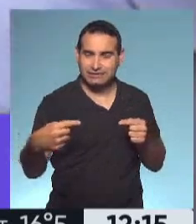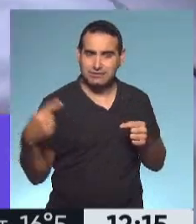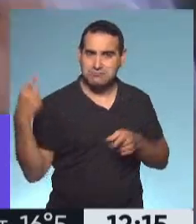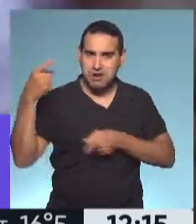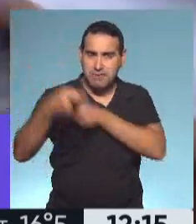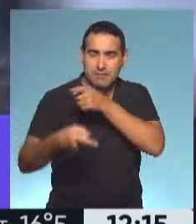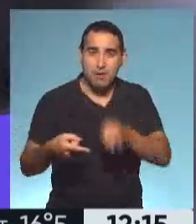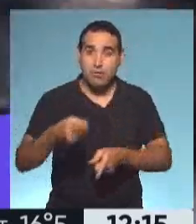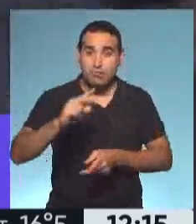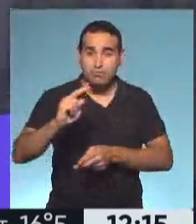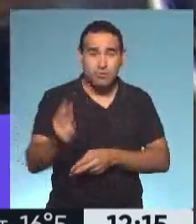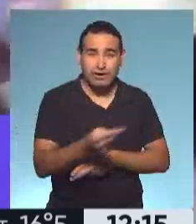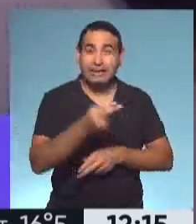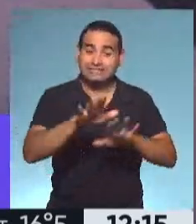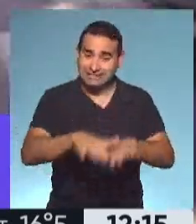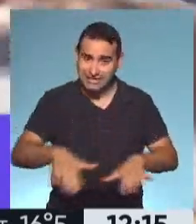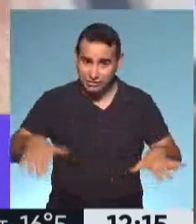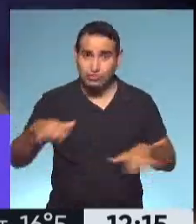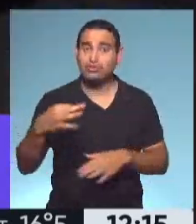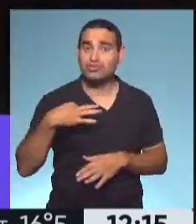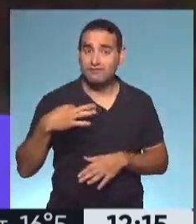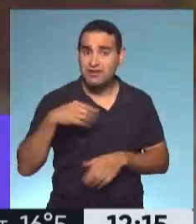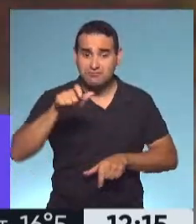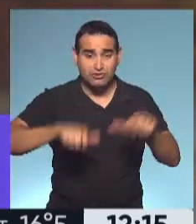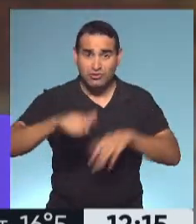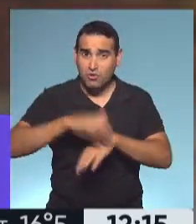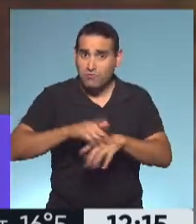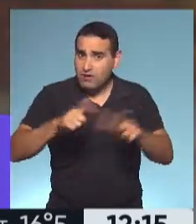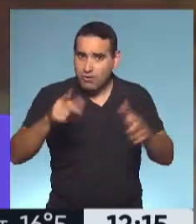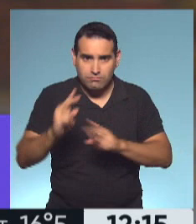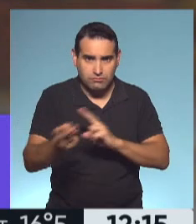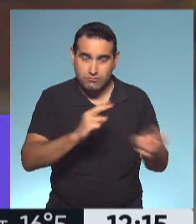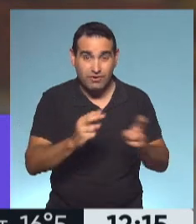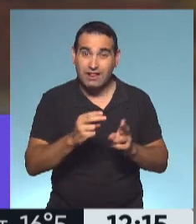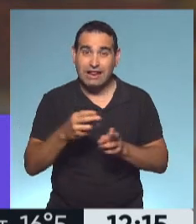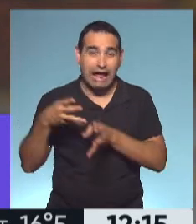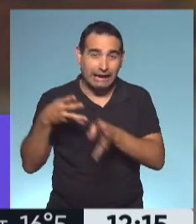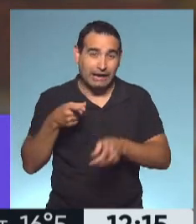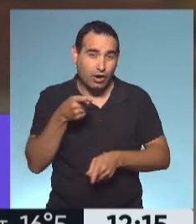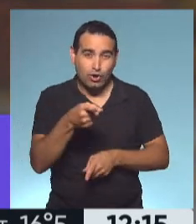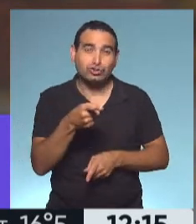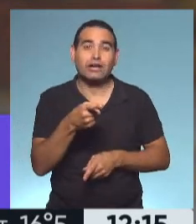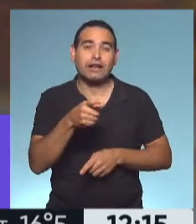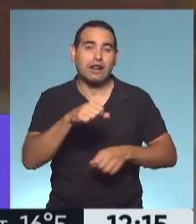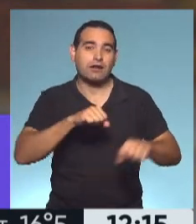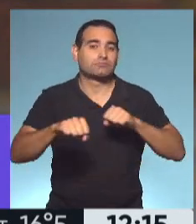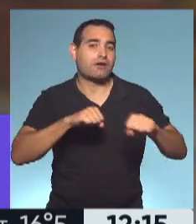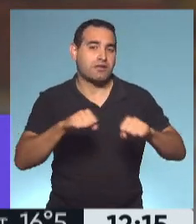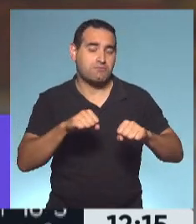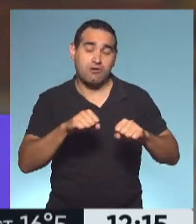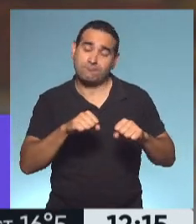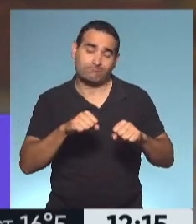Están muriendo muchos niños, muchos civiles inocentes. La guerra contra el terror que dice llevar a cabo